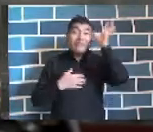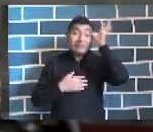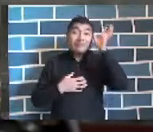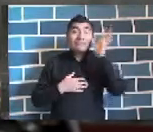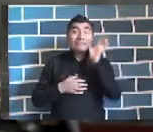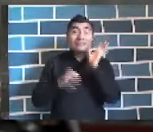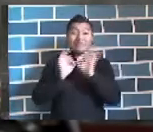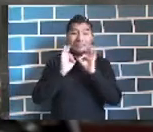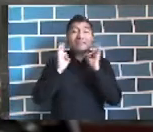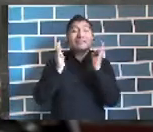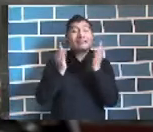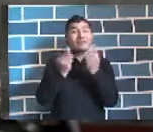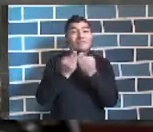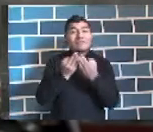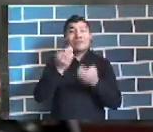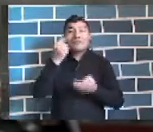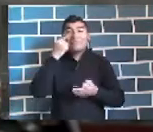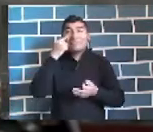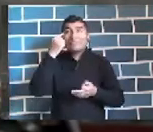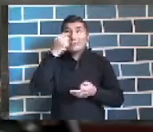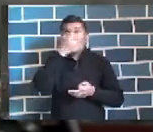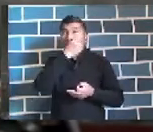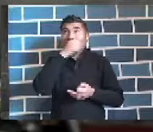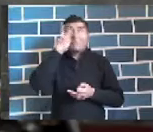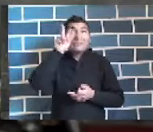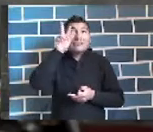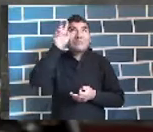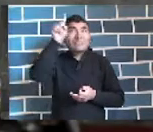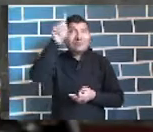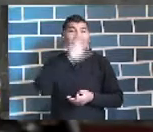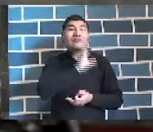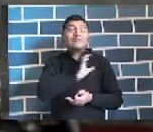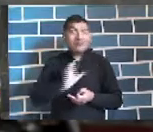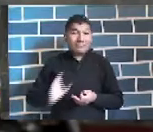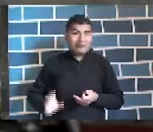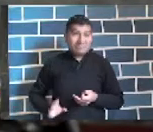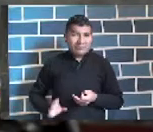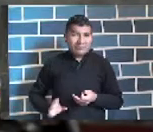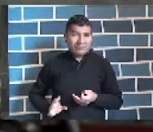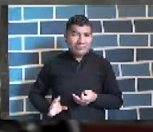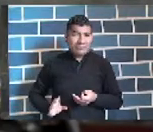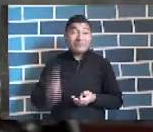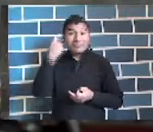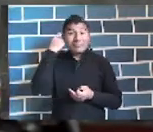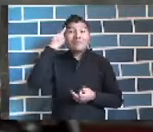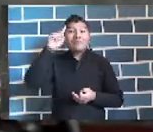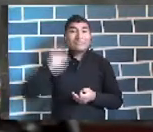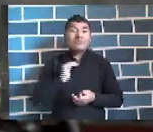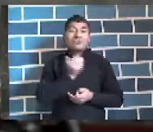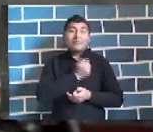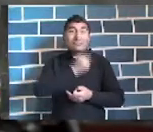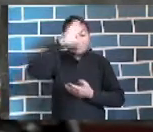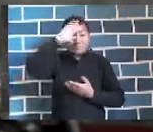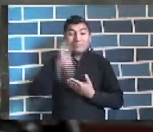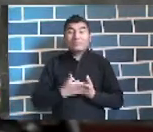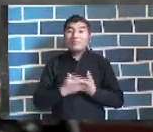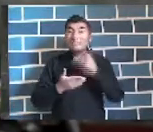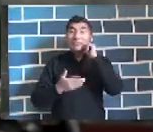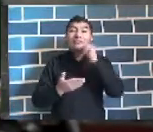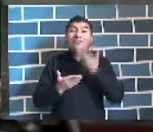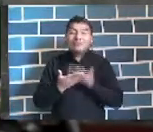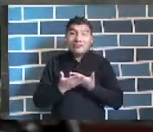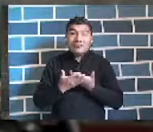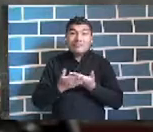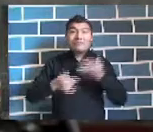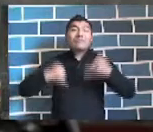familia fijos los ojos en Cristo. Para que nuestros hijos, para